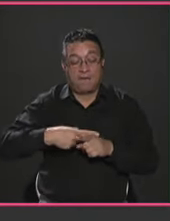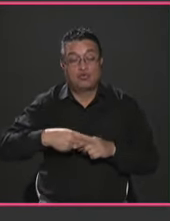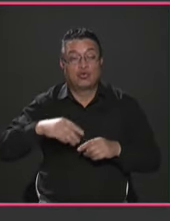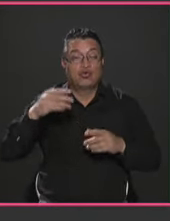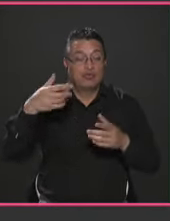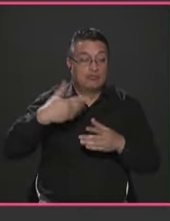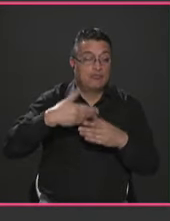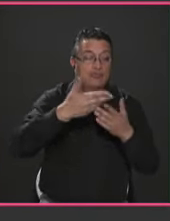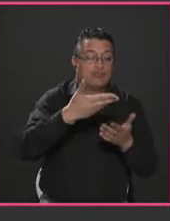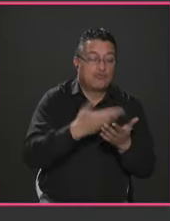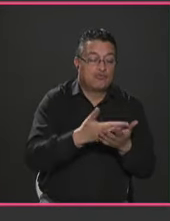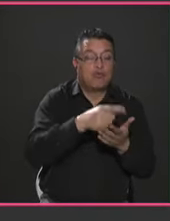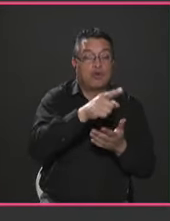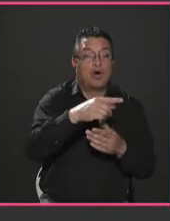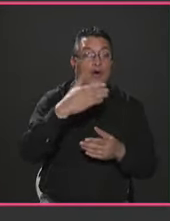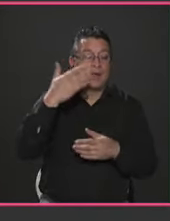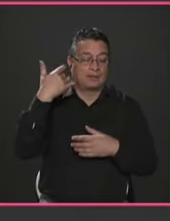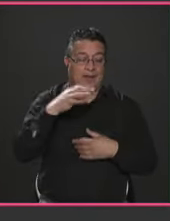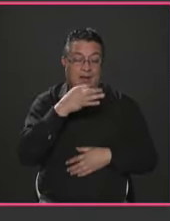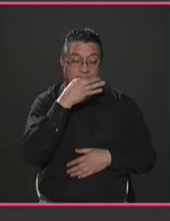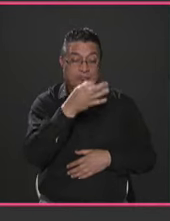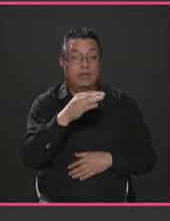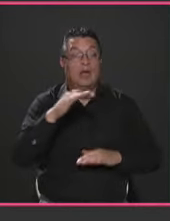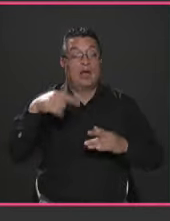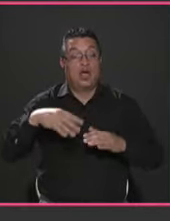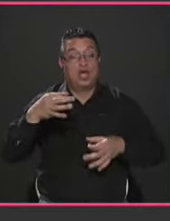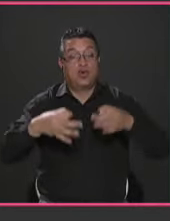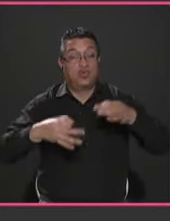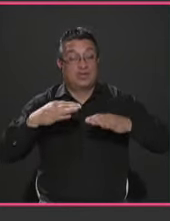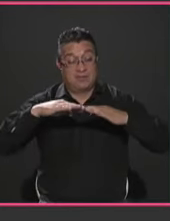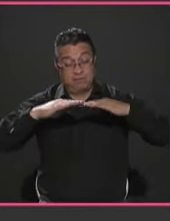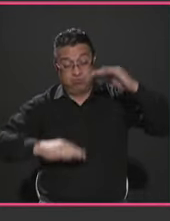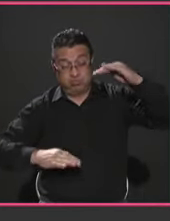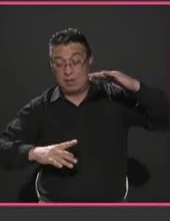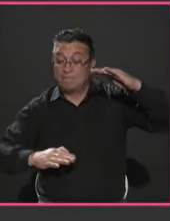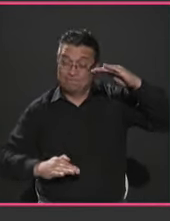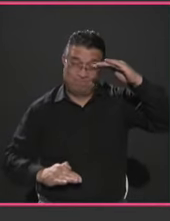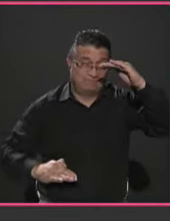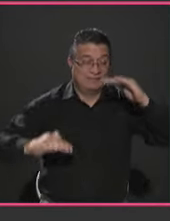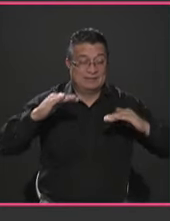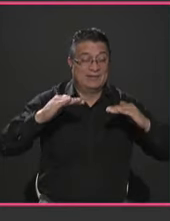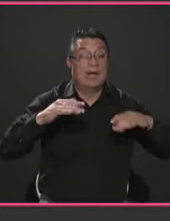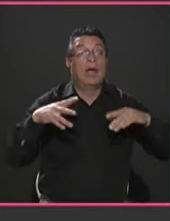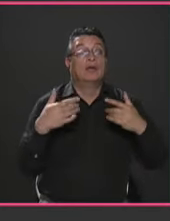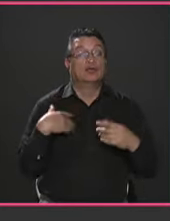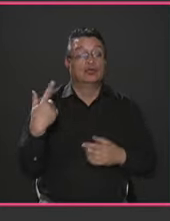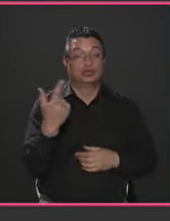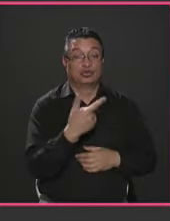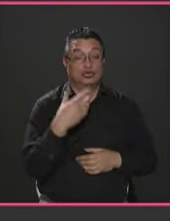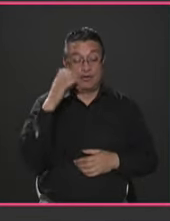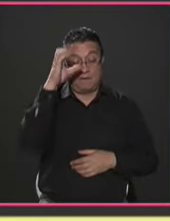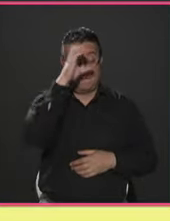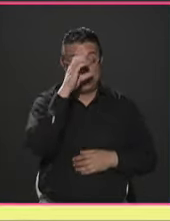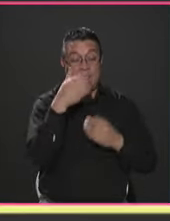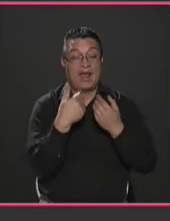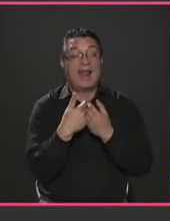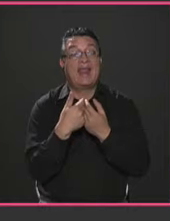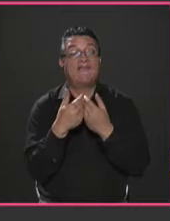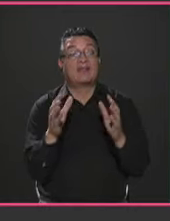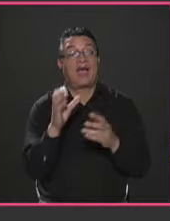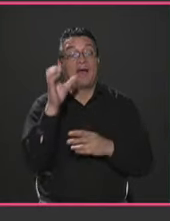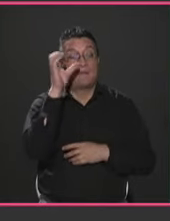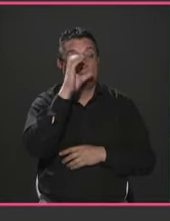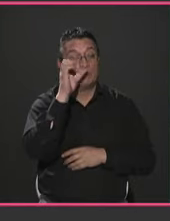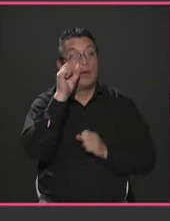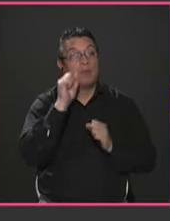Estados Unidos como mencionamos hace un rato y reduce estas injusticias simplemente al hecho de que nosotros buscamos la libertad para poder buscar